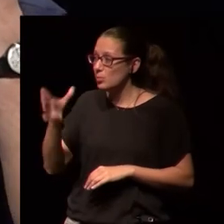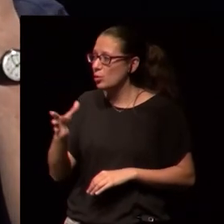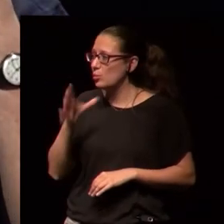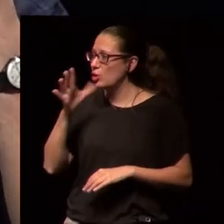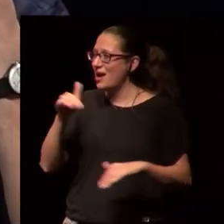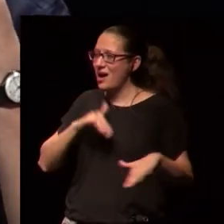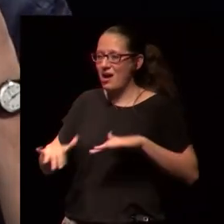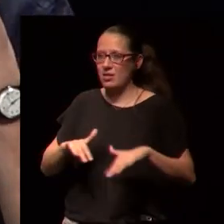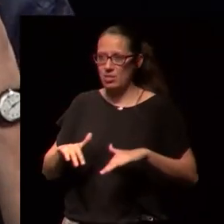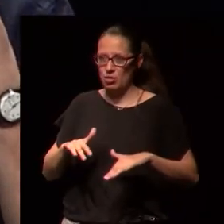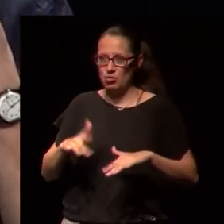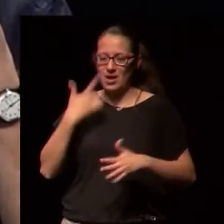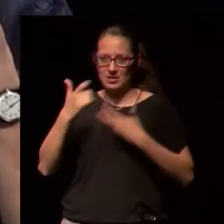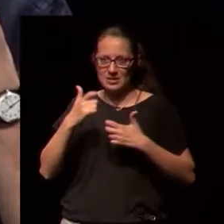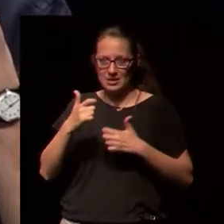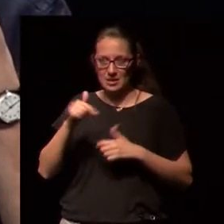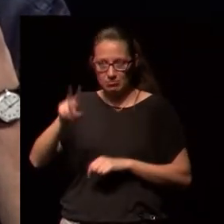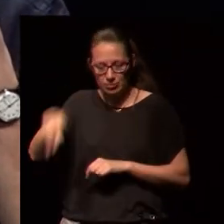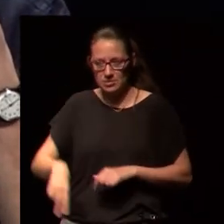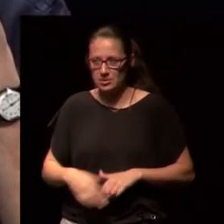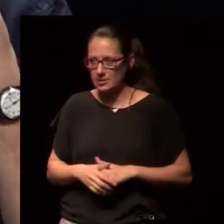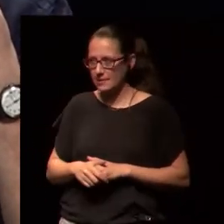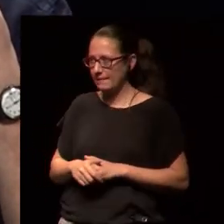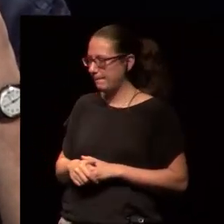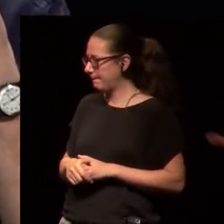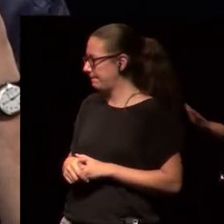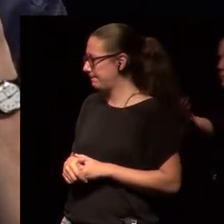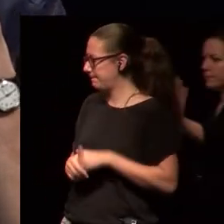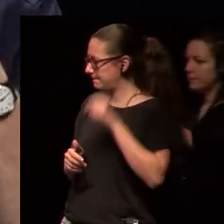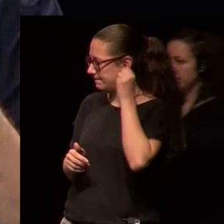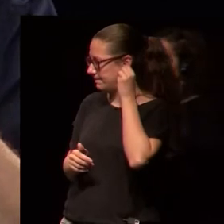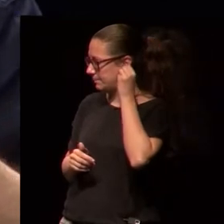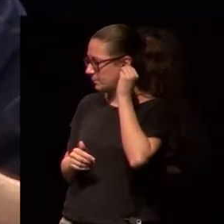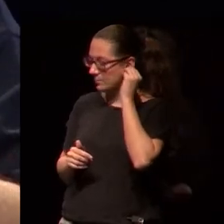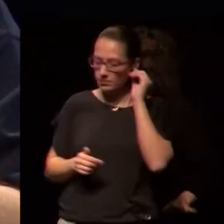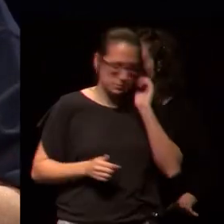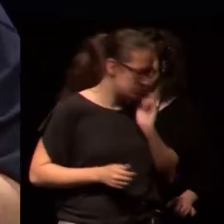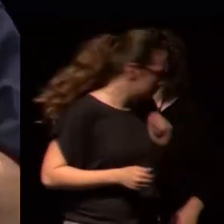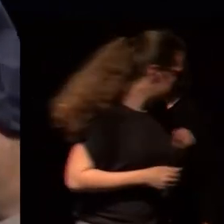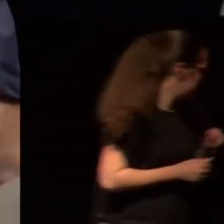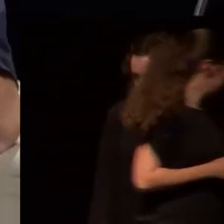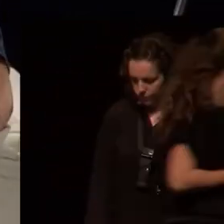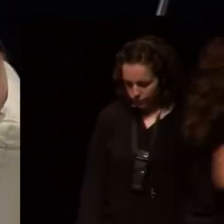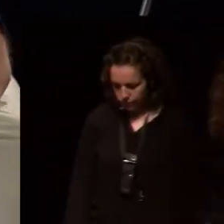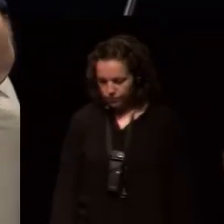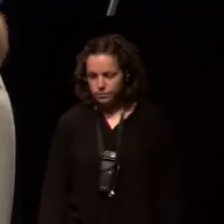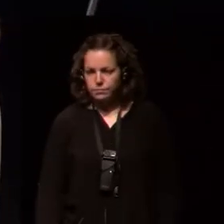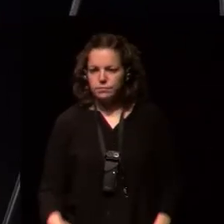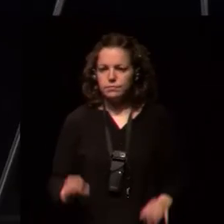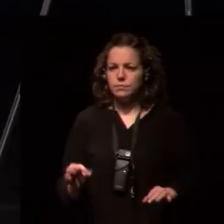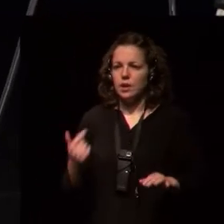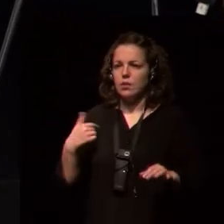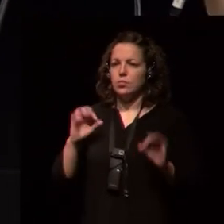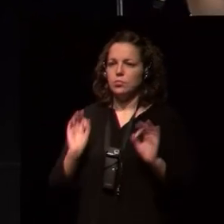sí, la acción artística. Hacéis una intervención, lo digo por los trabajadores del teatro, ¿ok? Son